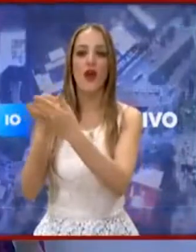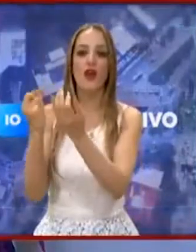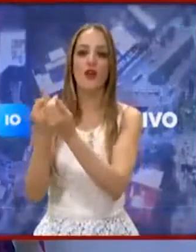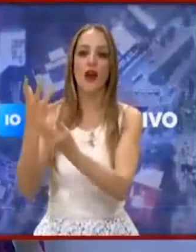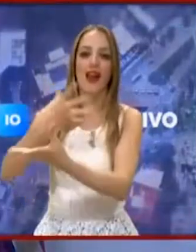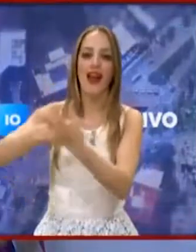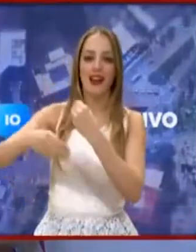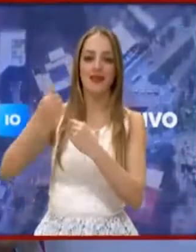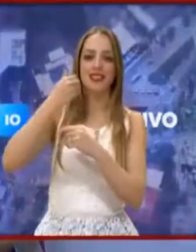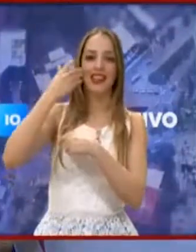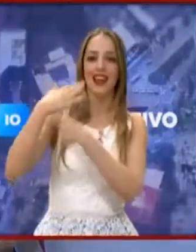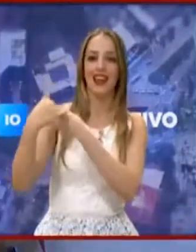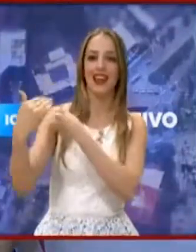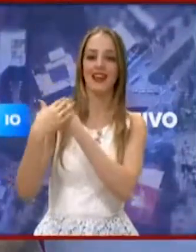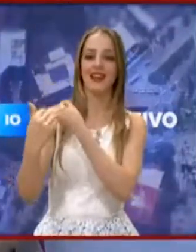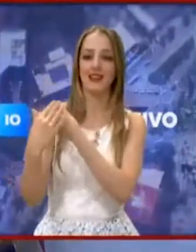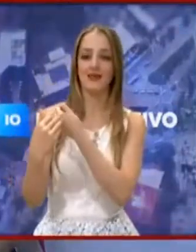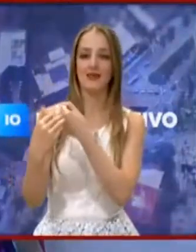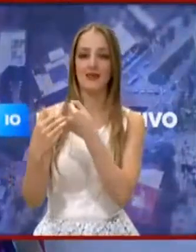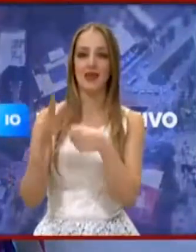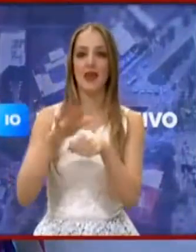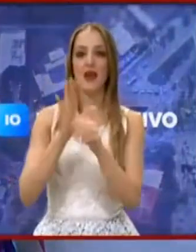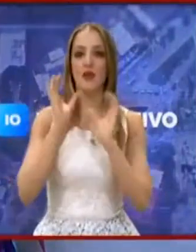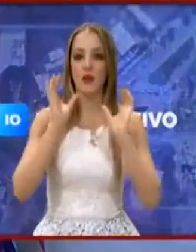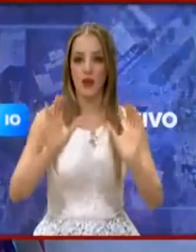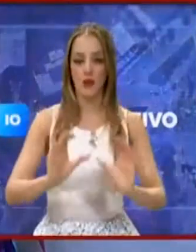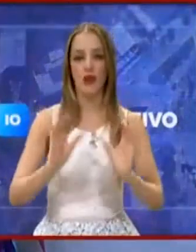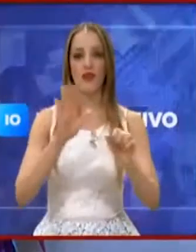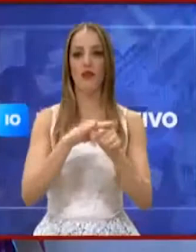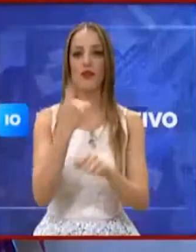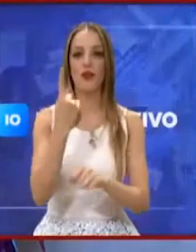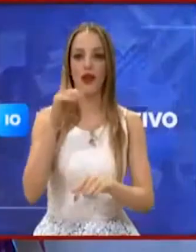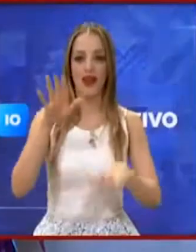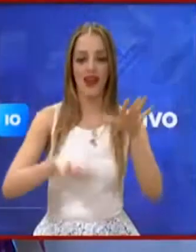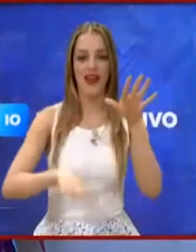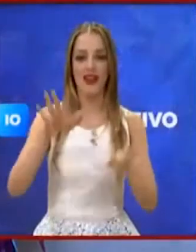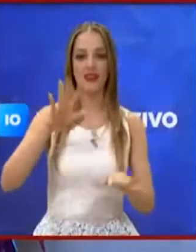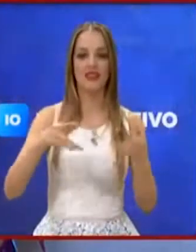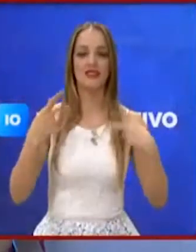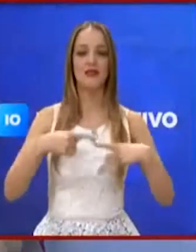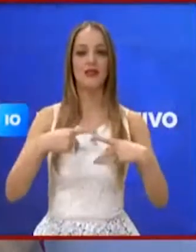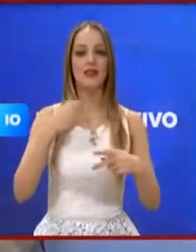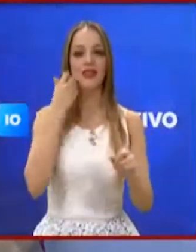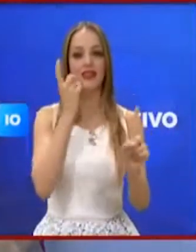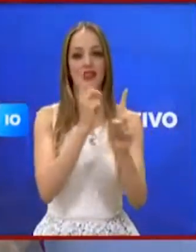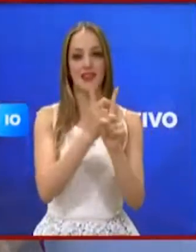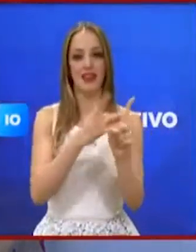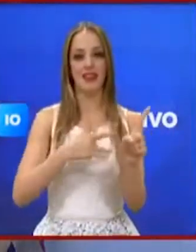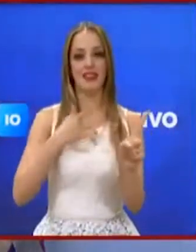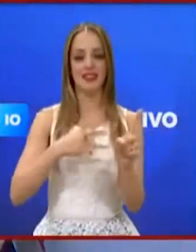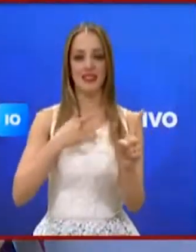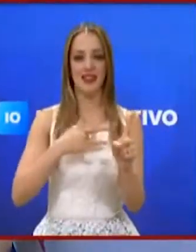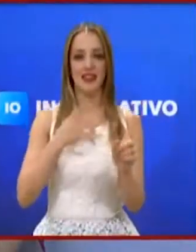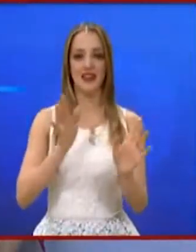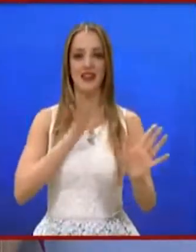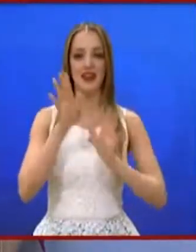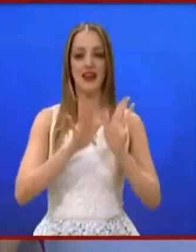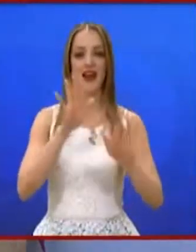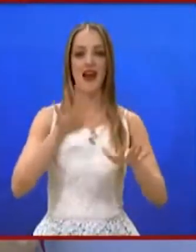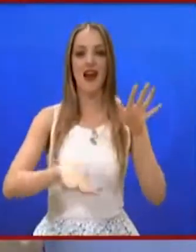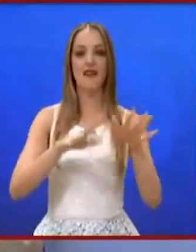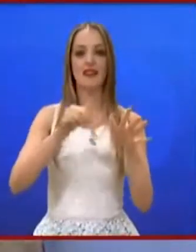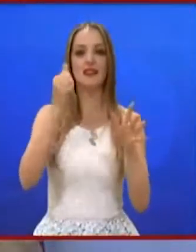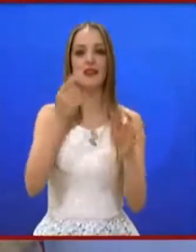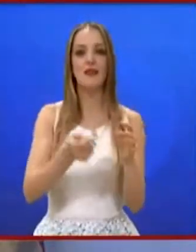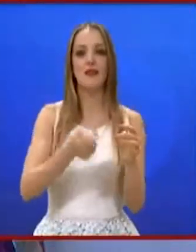Entonces, mucho cuidado, porque a veces por estar queriendo sentir esta emoción constantemente, a veces a la primera nos